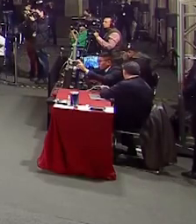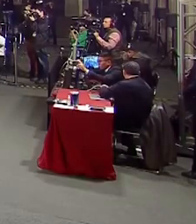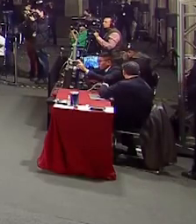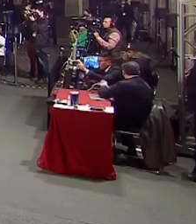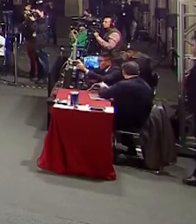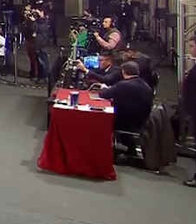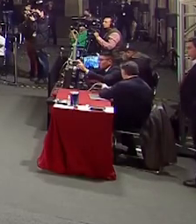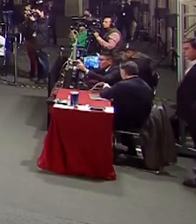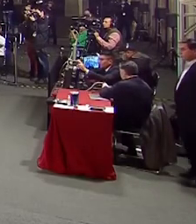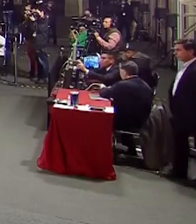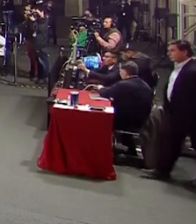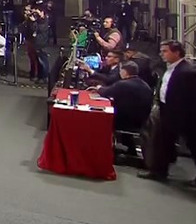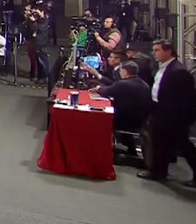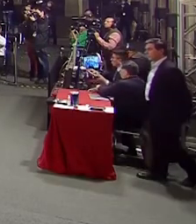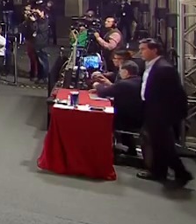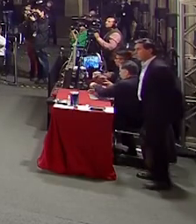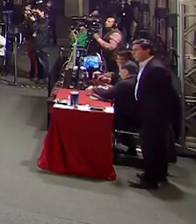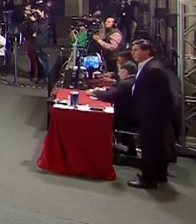Vamos